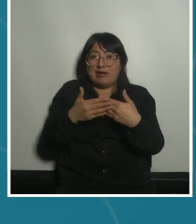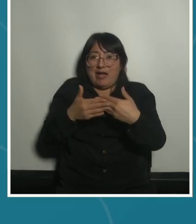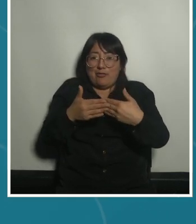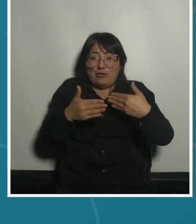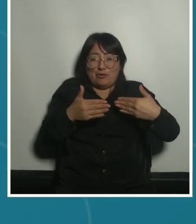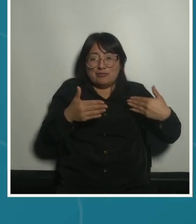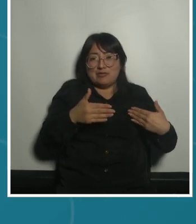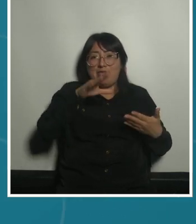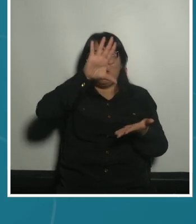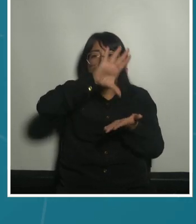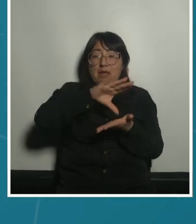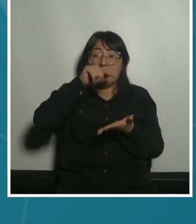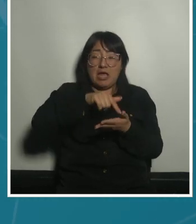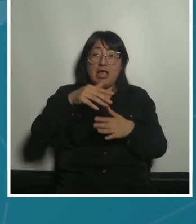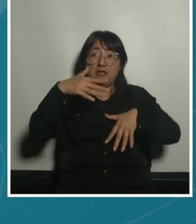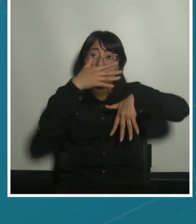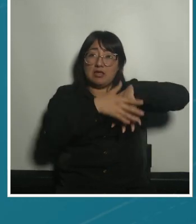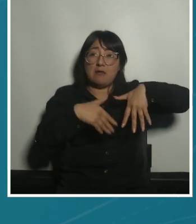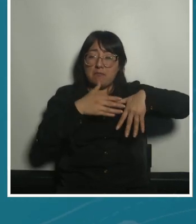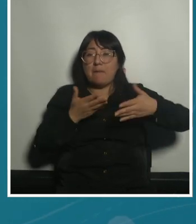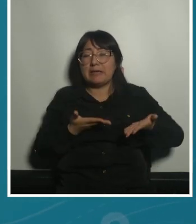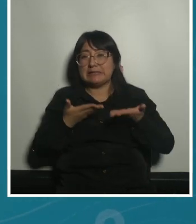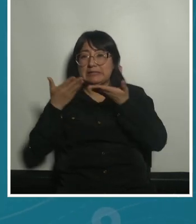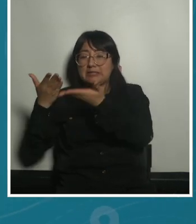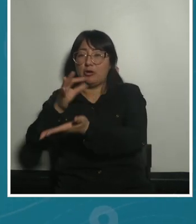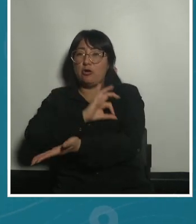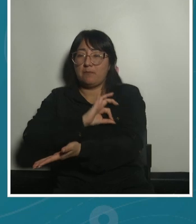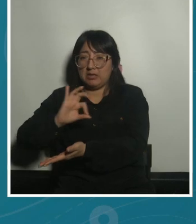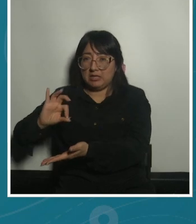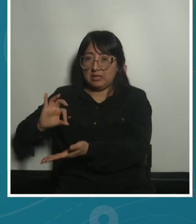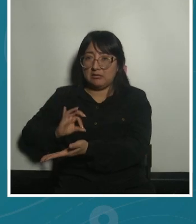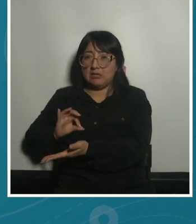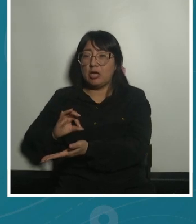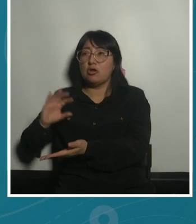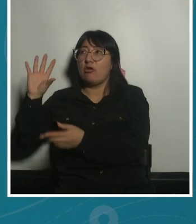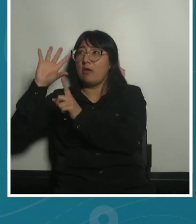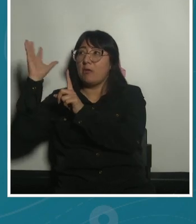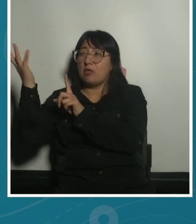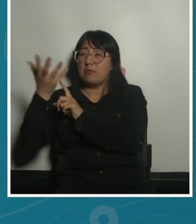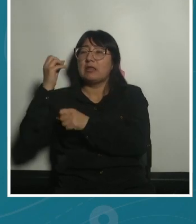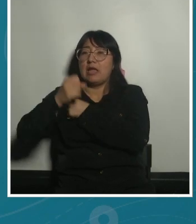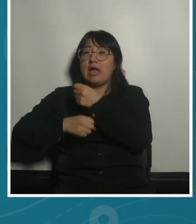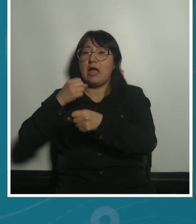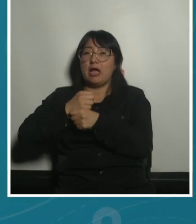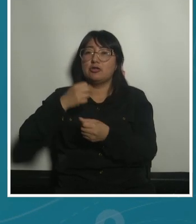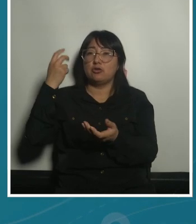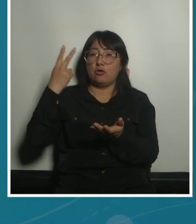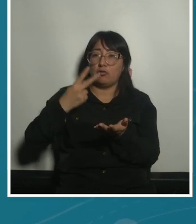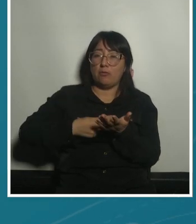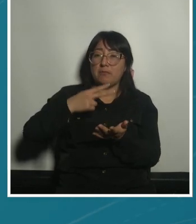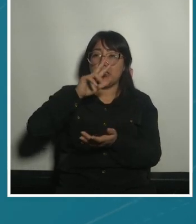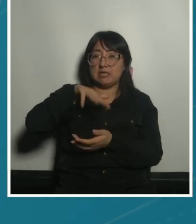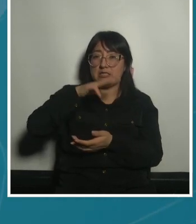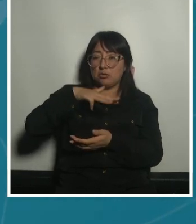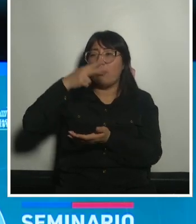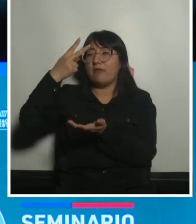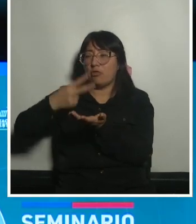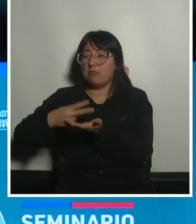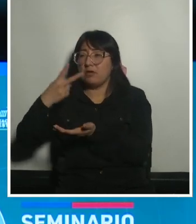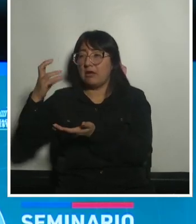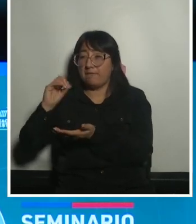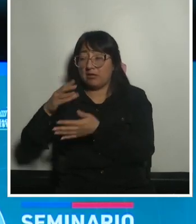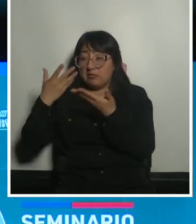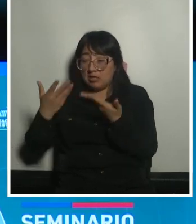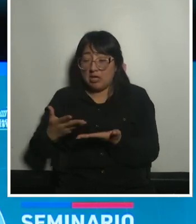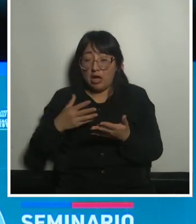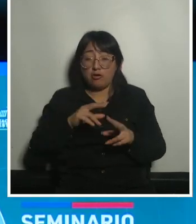mapas fueron entregados al Ministerio de Medio Ambiente el año 2019-2020 y estamos actualizando. Esto quizás de los eventos